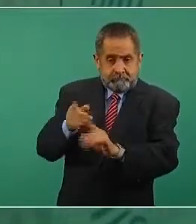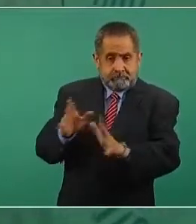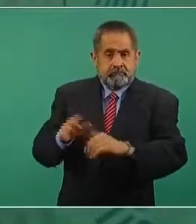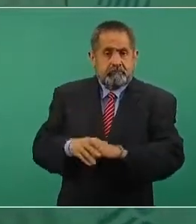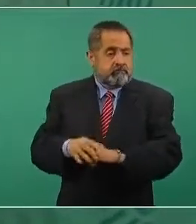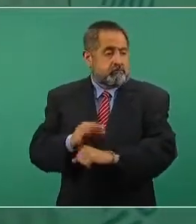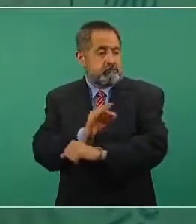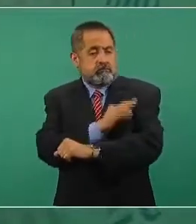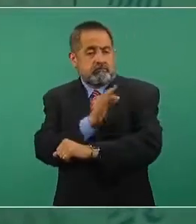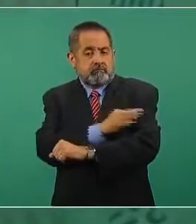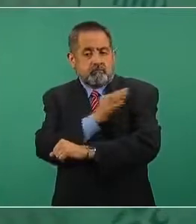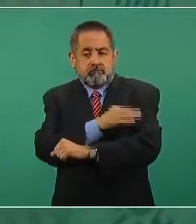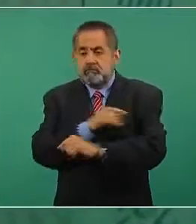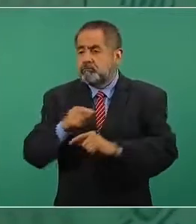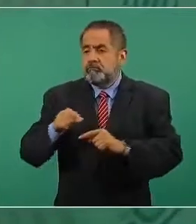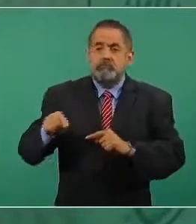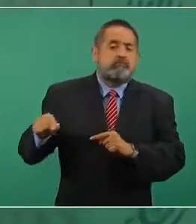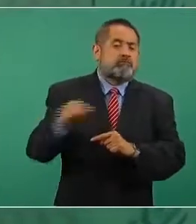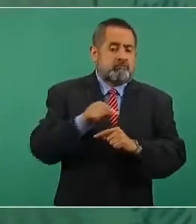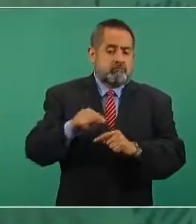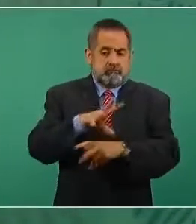la vacunación